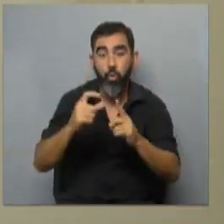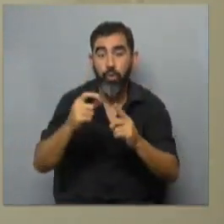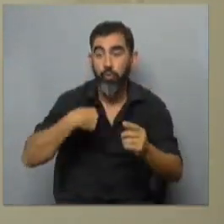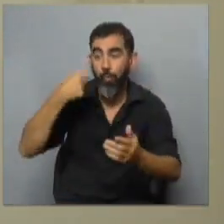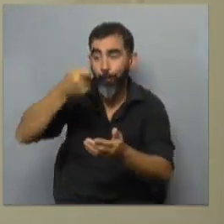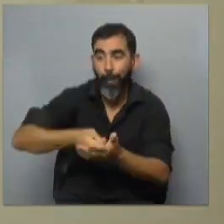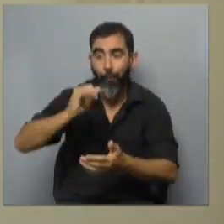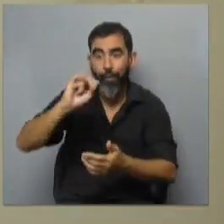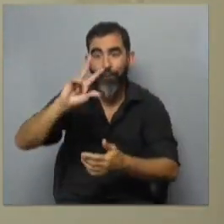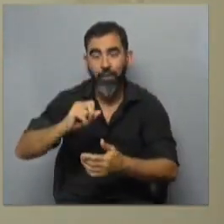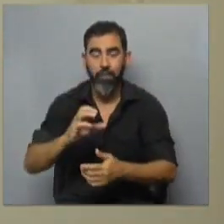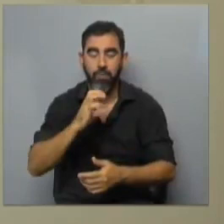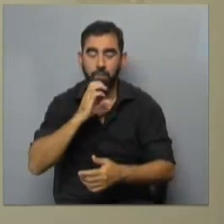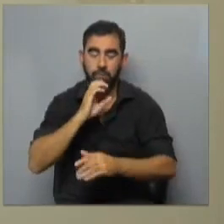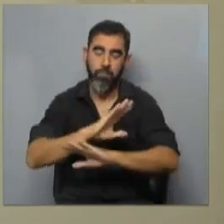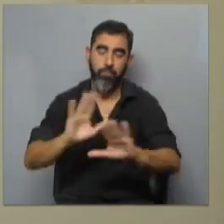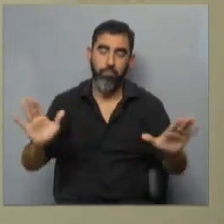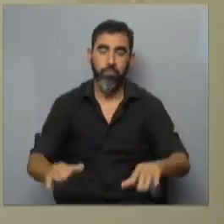pagamos el iva ridículo